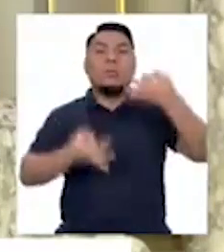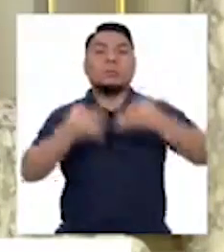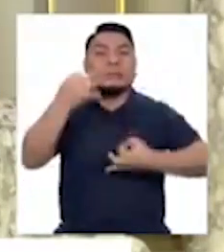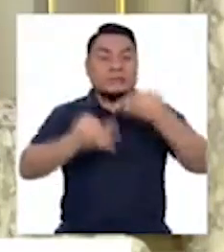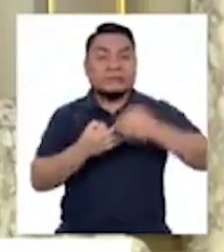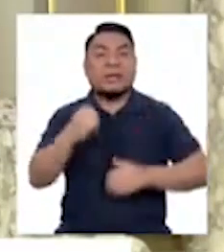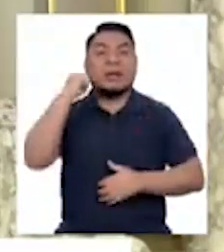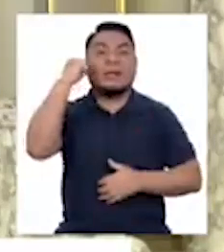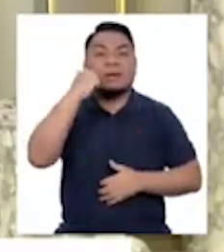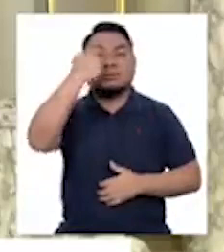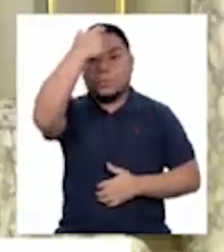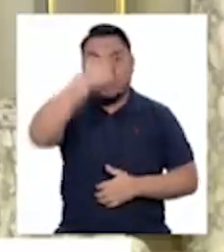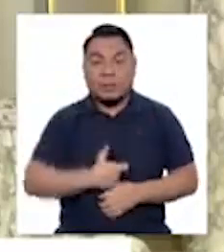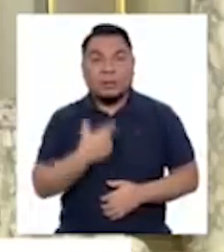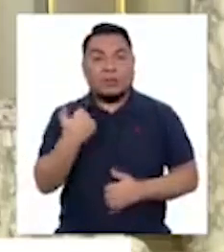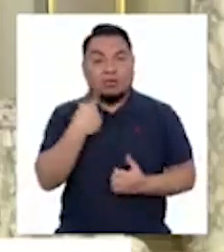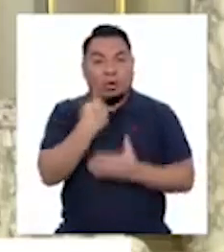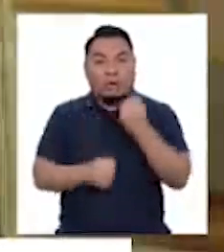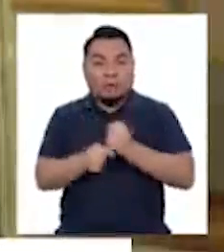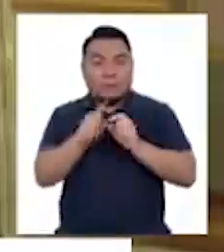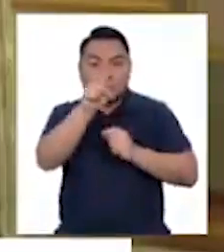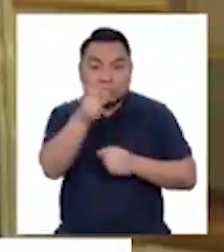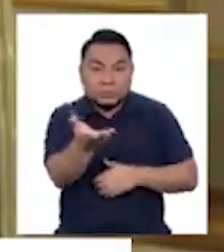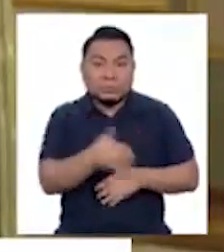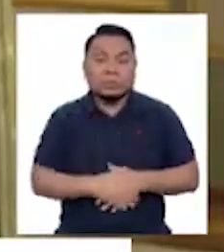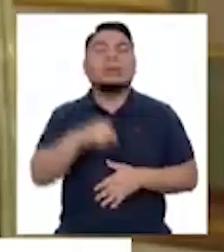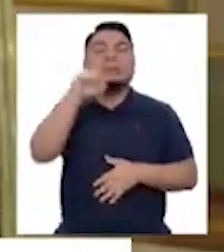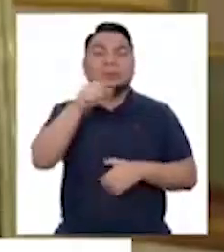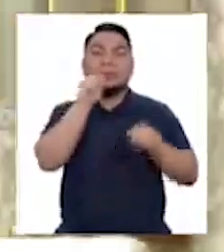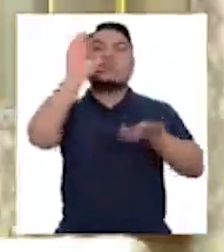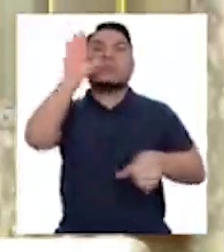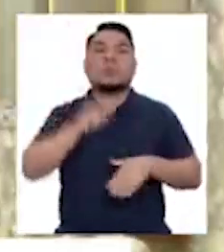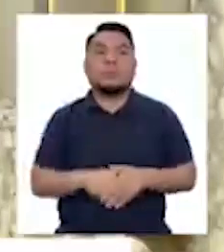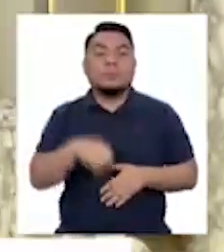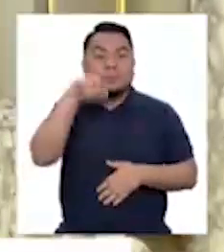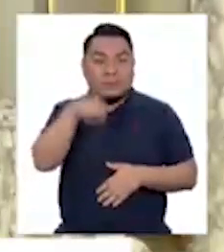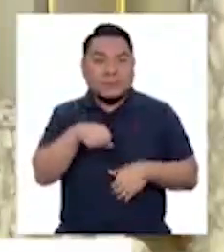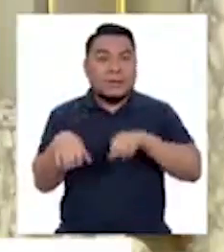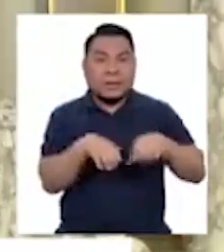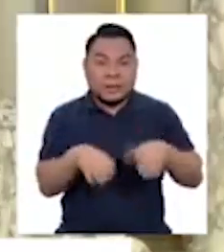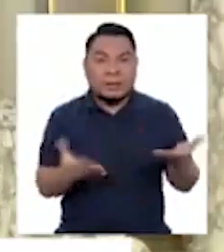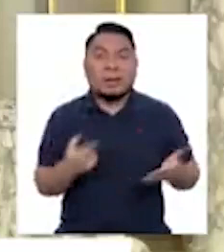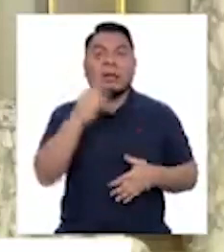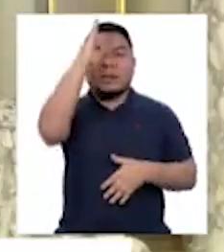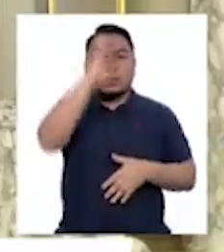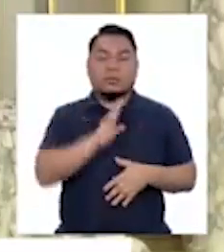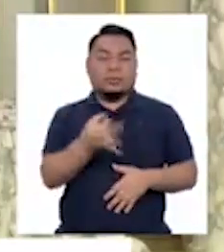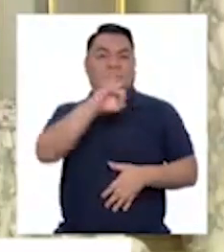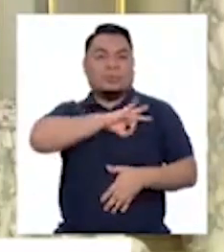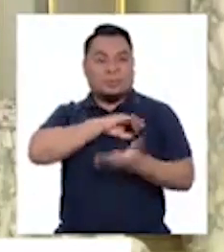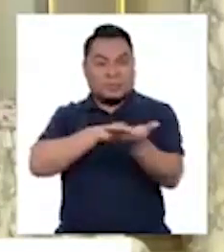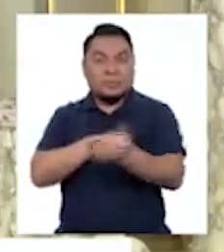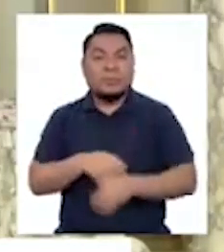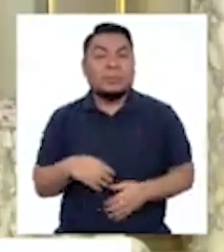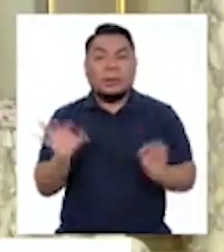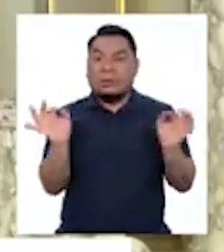Justicia y Derechos Humanos, que os confío. Sí, juro. Si así lo hiciereis, que Dios os premie, y